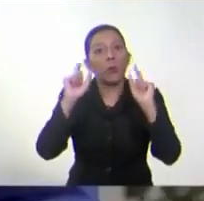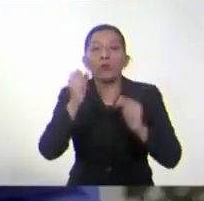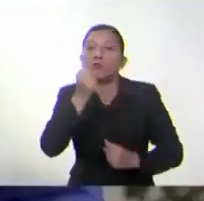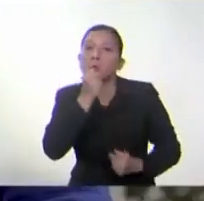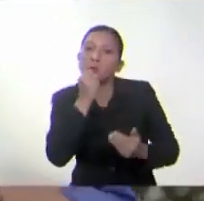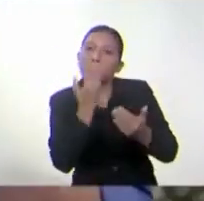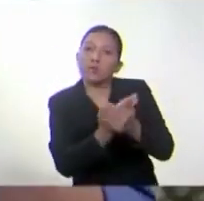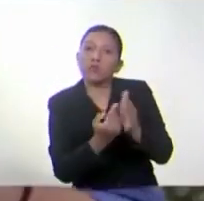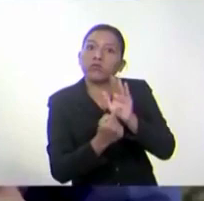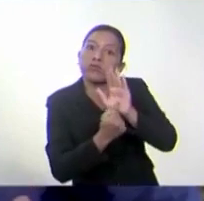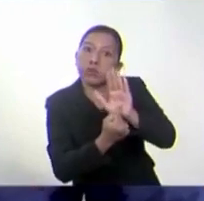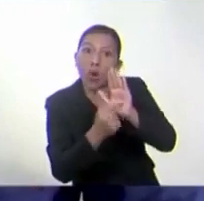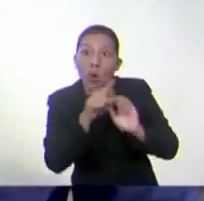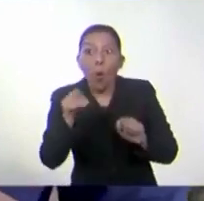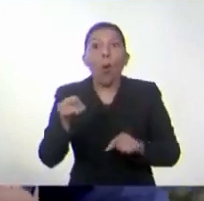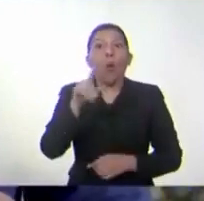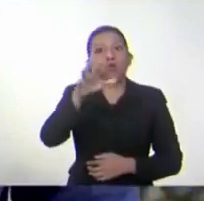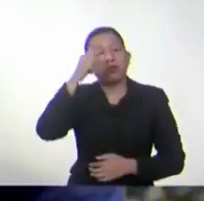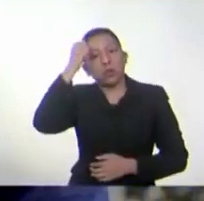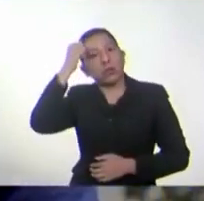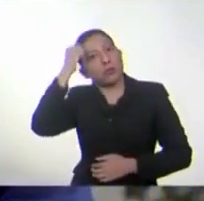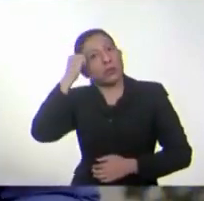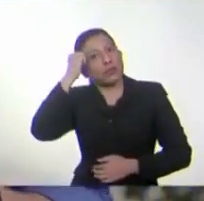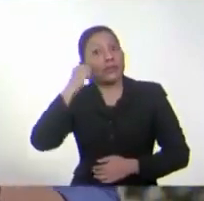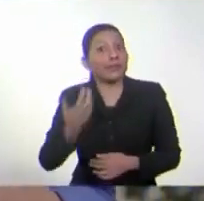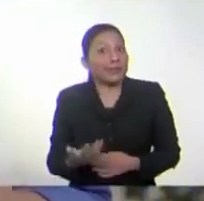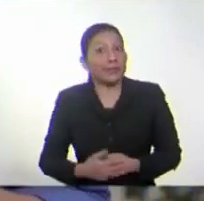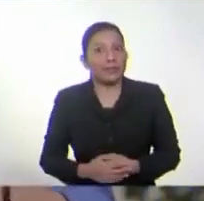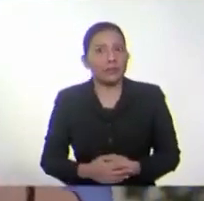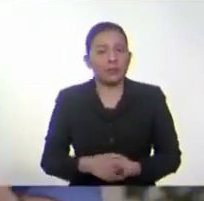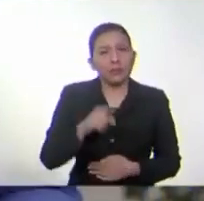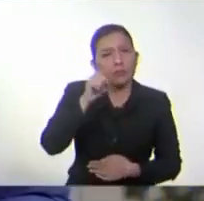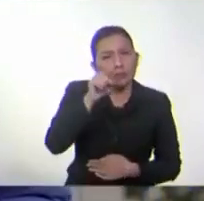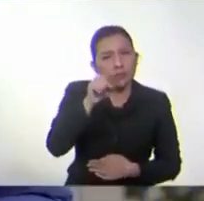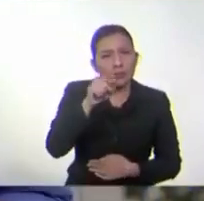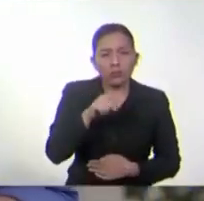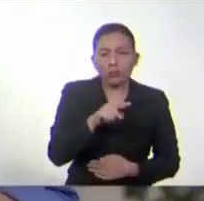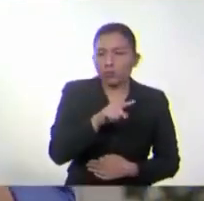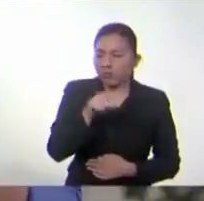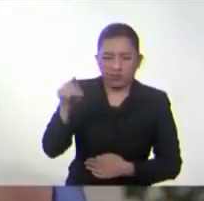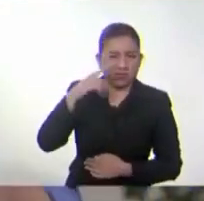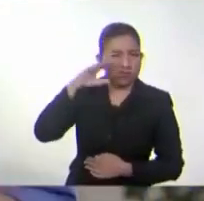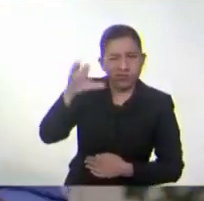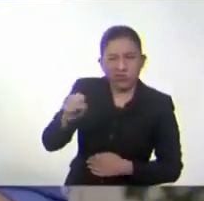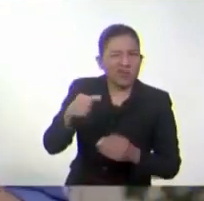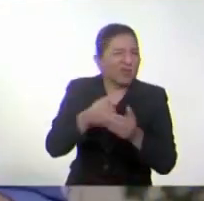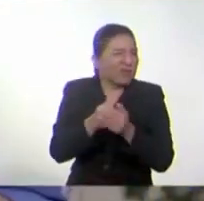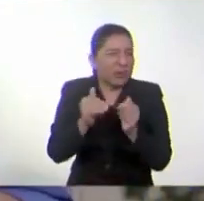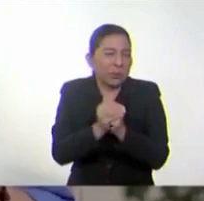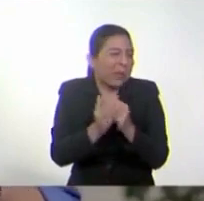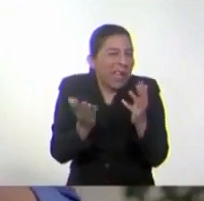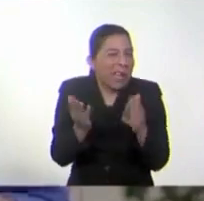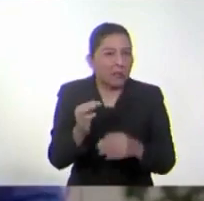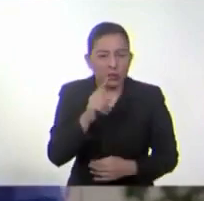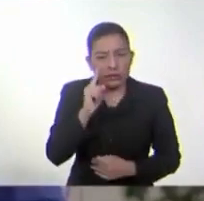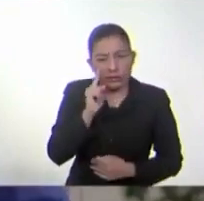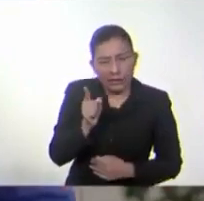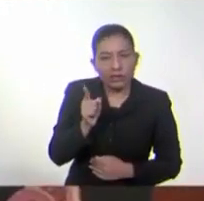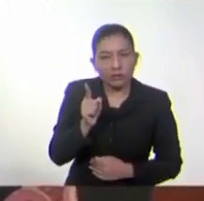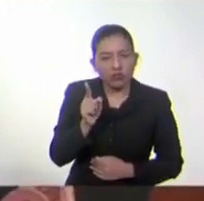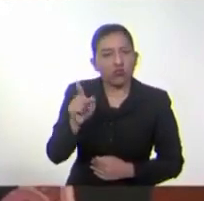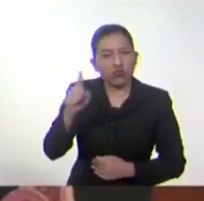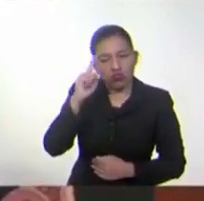otros. Toma ejemplo de esto. Cuando encuentres un problema muy grande, pártelo en pequeñas piezas,